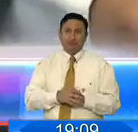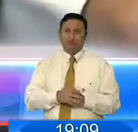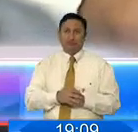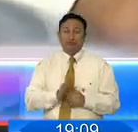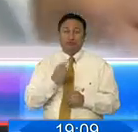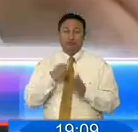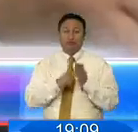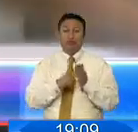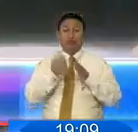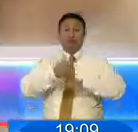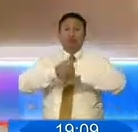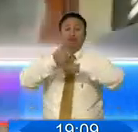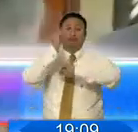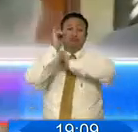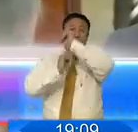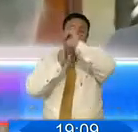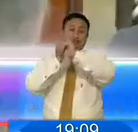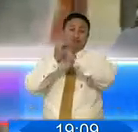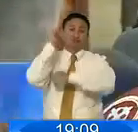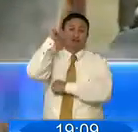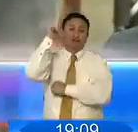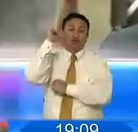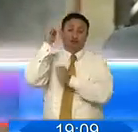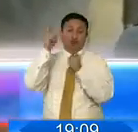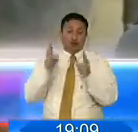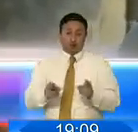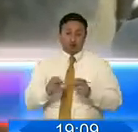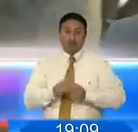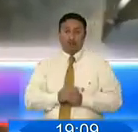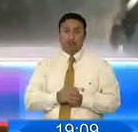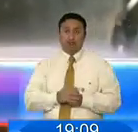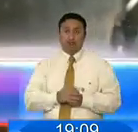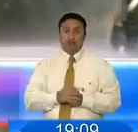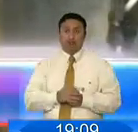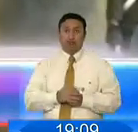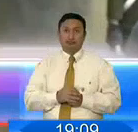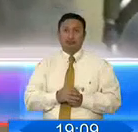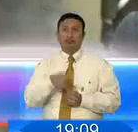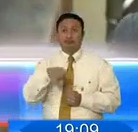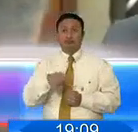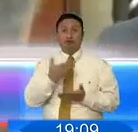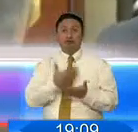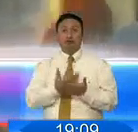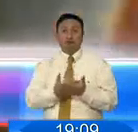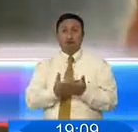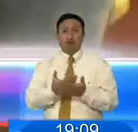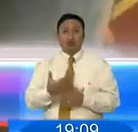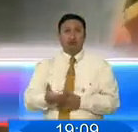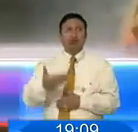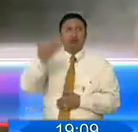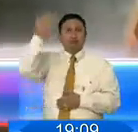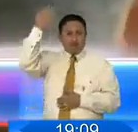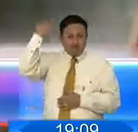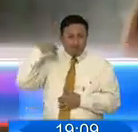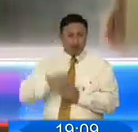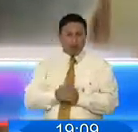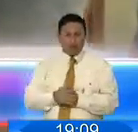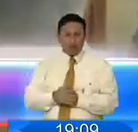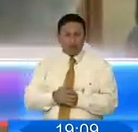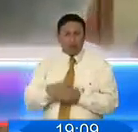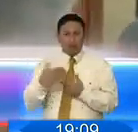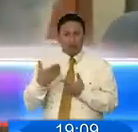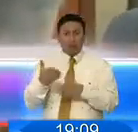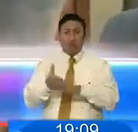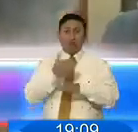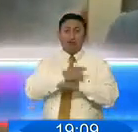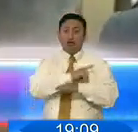Interamericana de Derechos Humanos. Esta propuesta se la presentó hace algunos meses, antes inclusive de que se dicte el